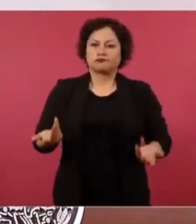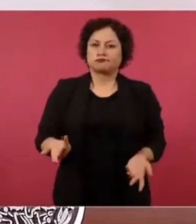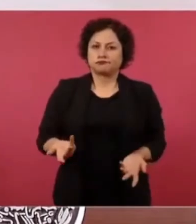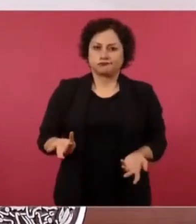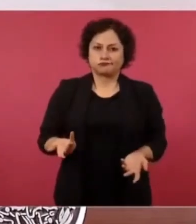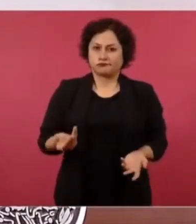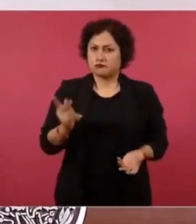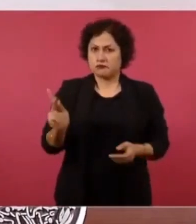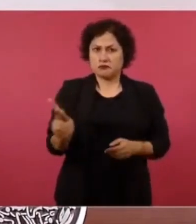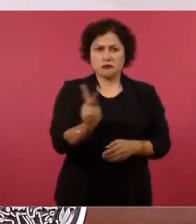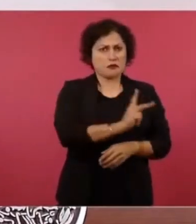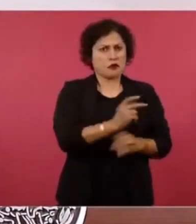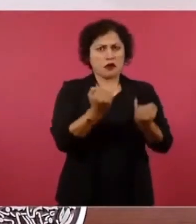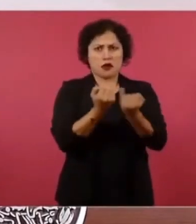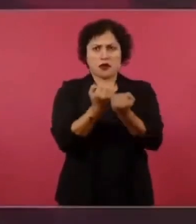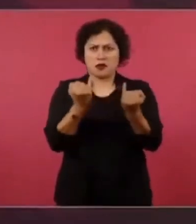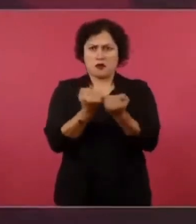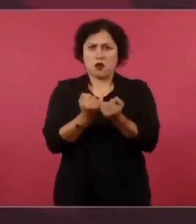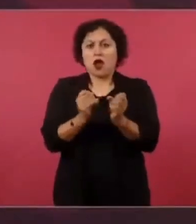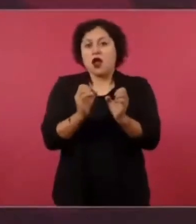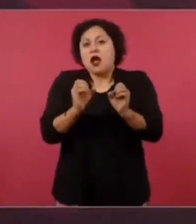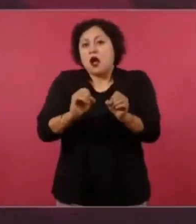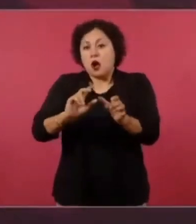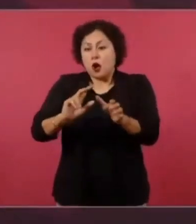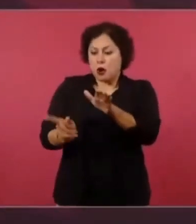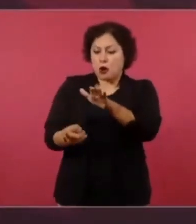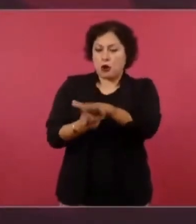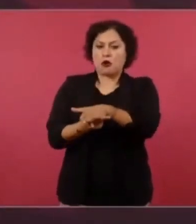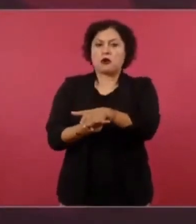expedientes o guardan expedientes.